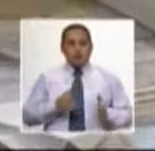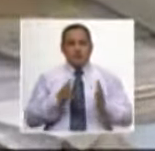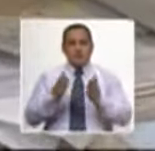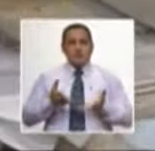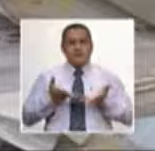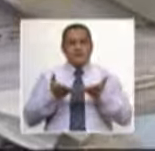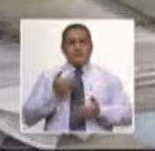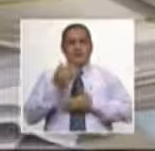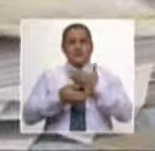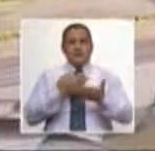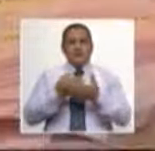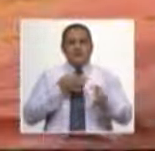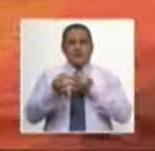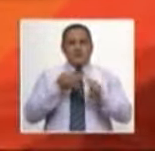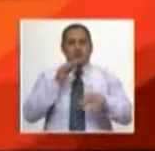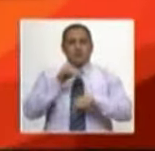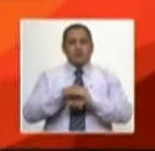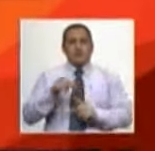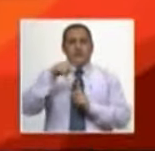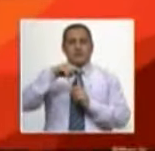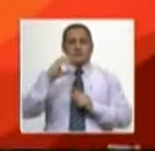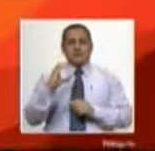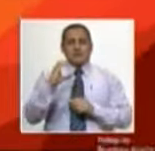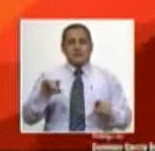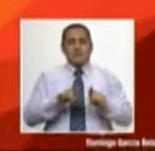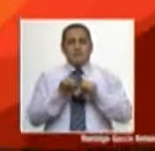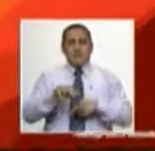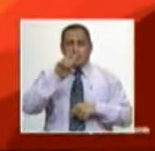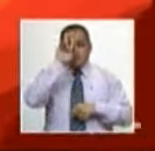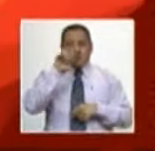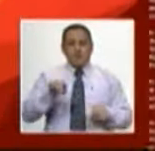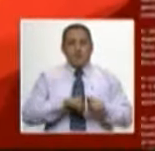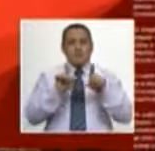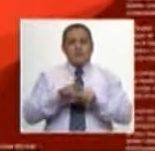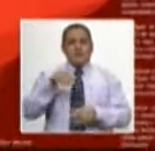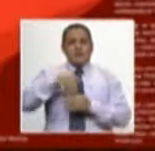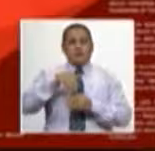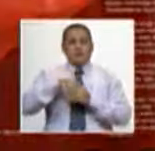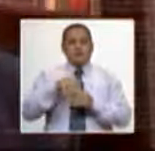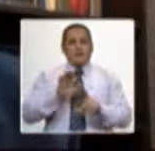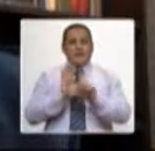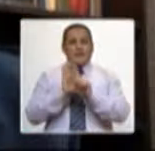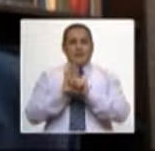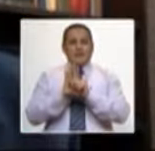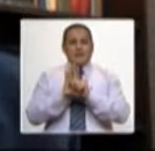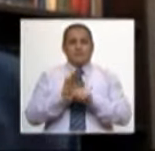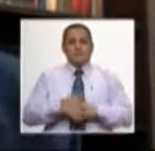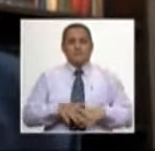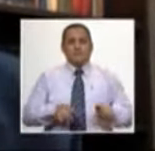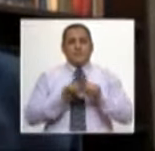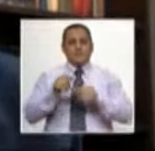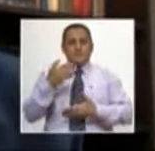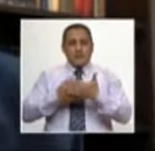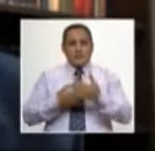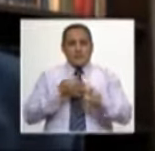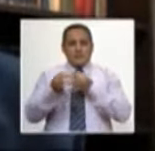que se desarrolla el texto sobre el Tribunal Constitucional en el Perú, elección y legitimidad. Texto que,